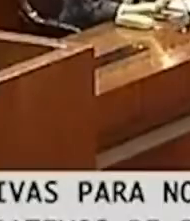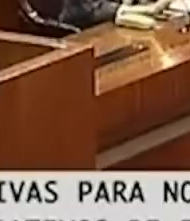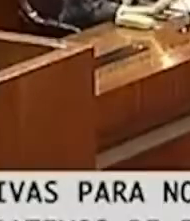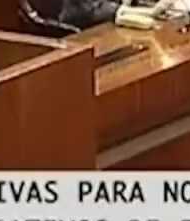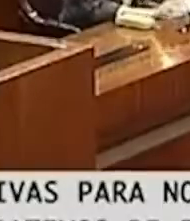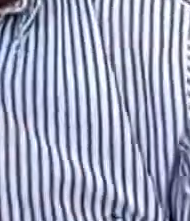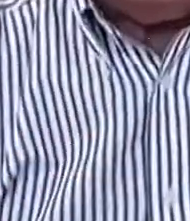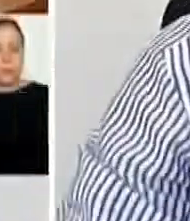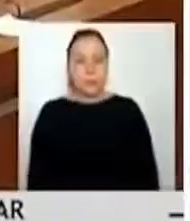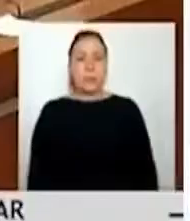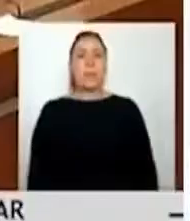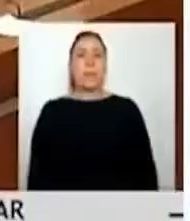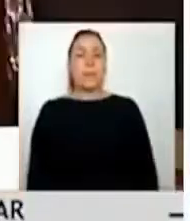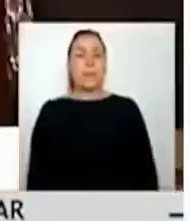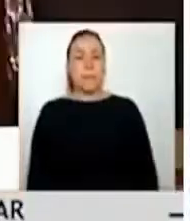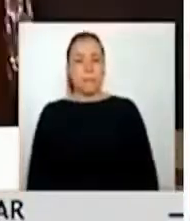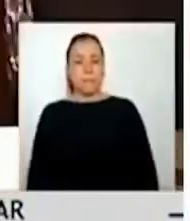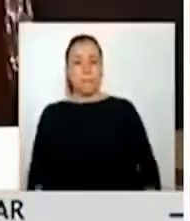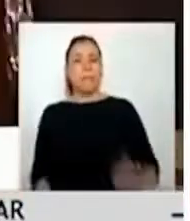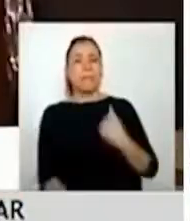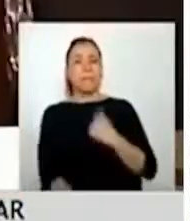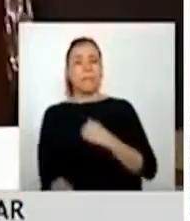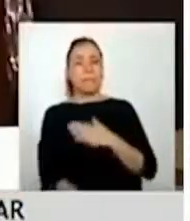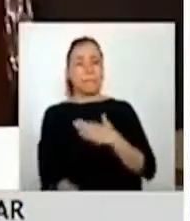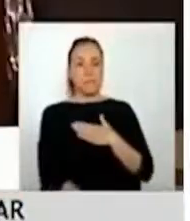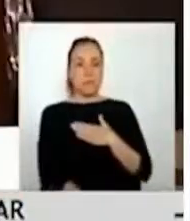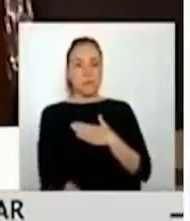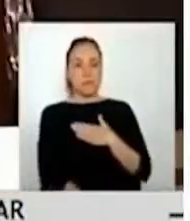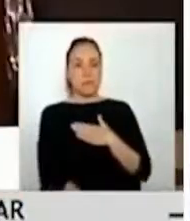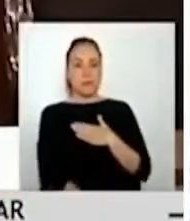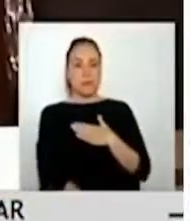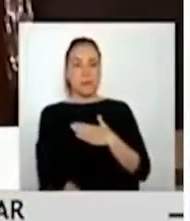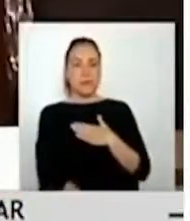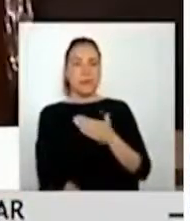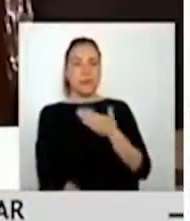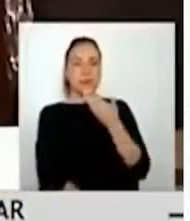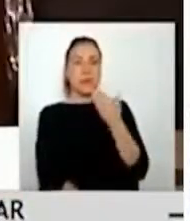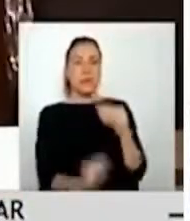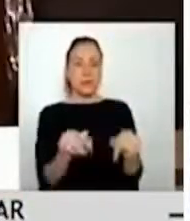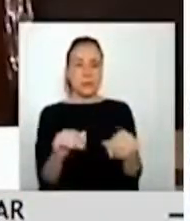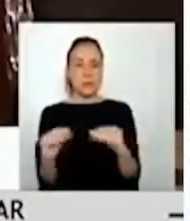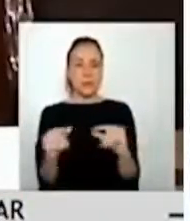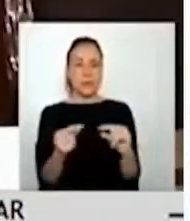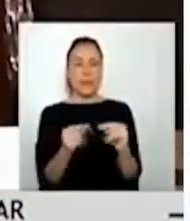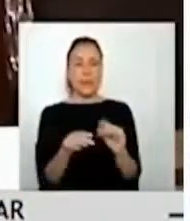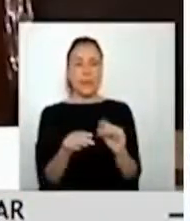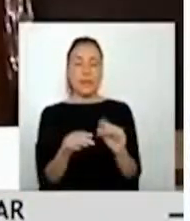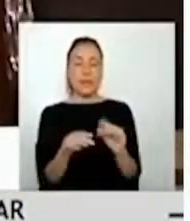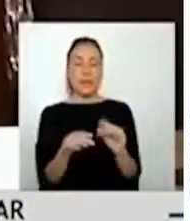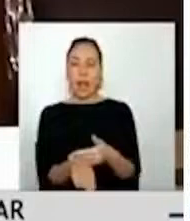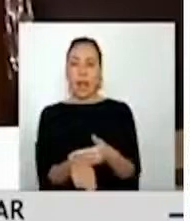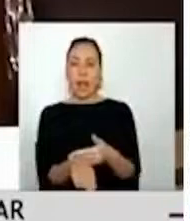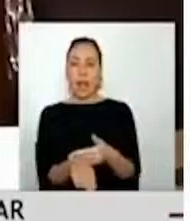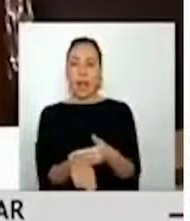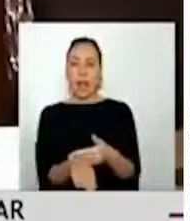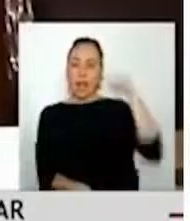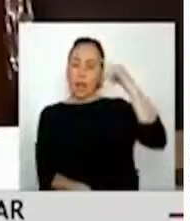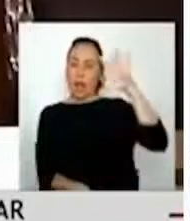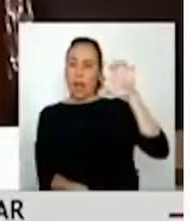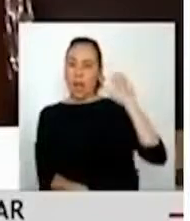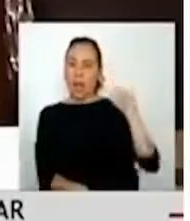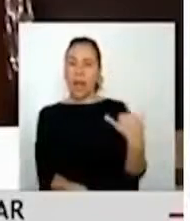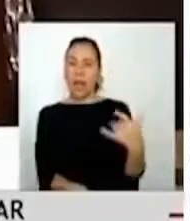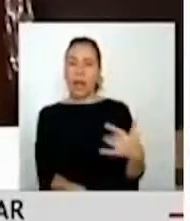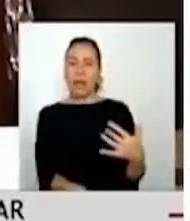en último lugar la ley Naim y la ley Retamal. La ley Naim es una ley Naim 2, porque la primera, la ley Naim, que es